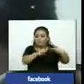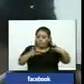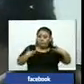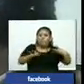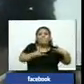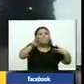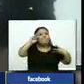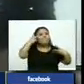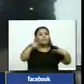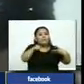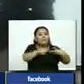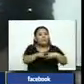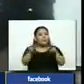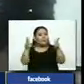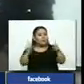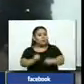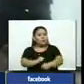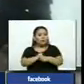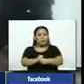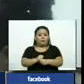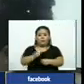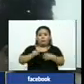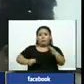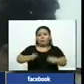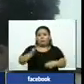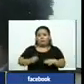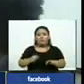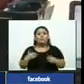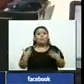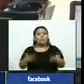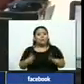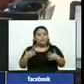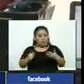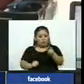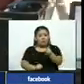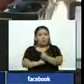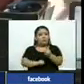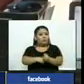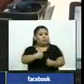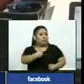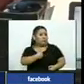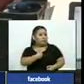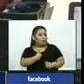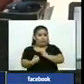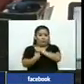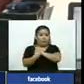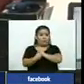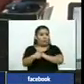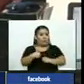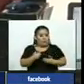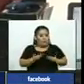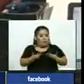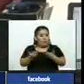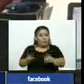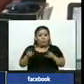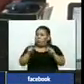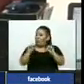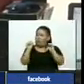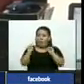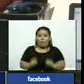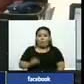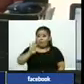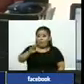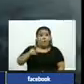nosotros? Garantía sociojurídica, estabilidad y sostenibilidad económica de la reforma. No podemos